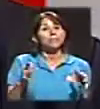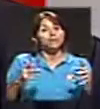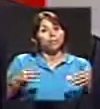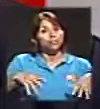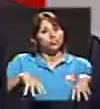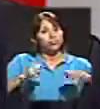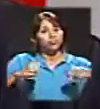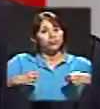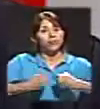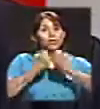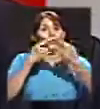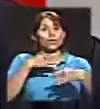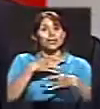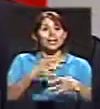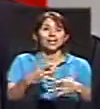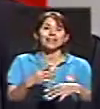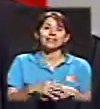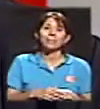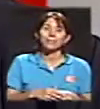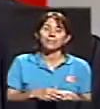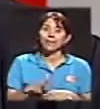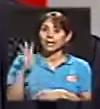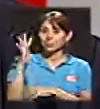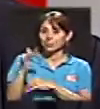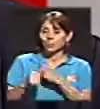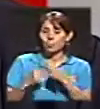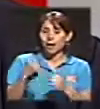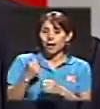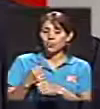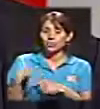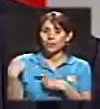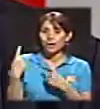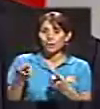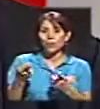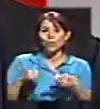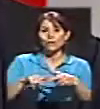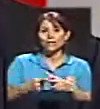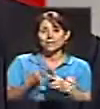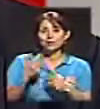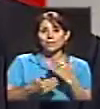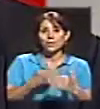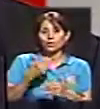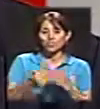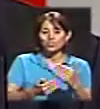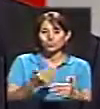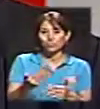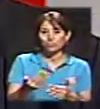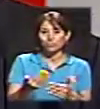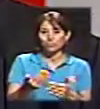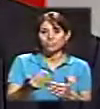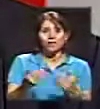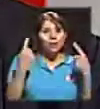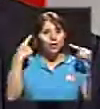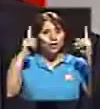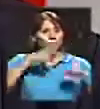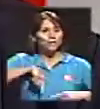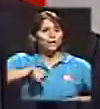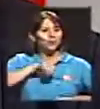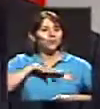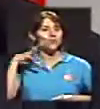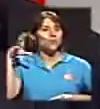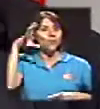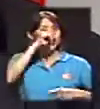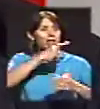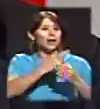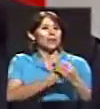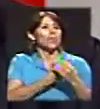interesante. Cumplimos 5 años de la ley. Cuando iniciamos este proceso, logramos ver lo que es un monopolio en vivo,